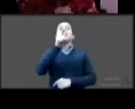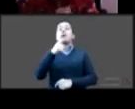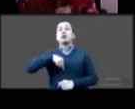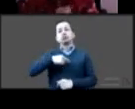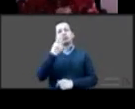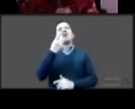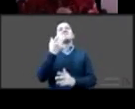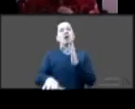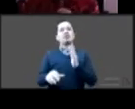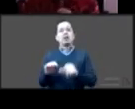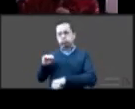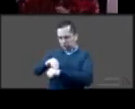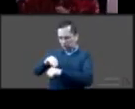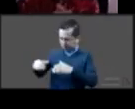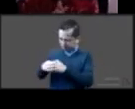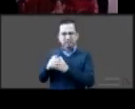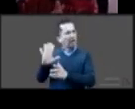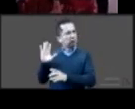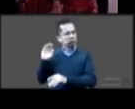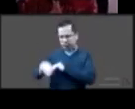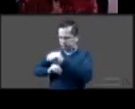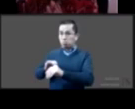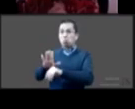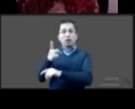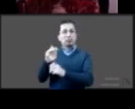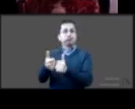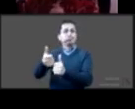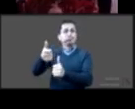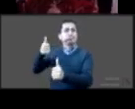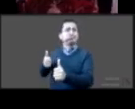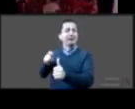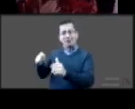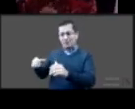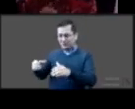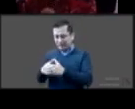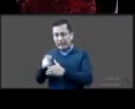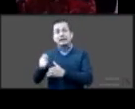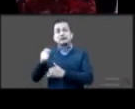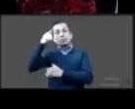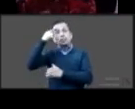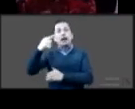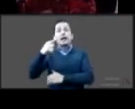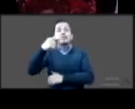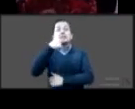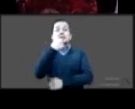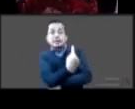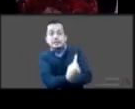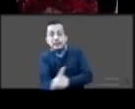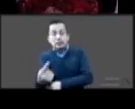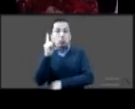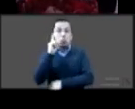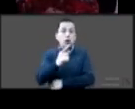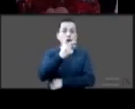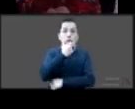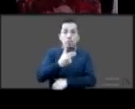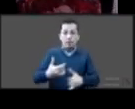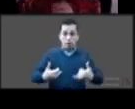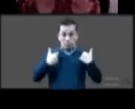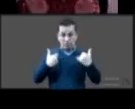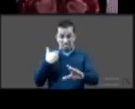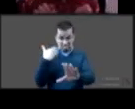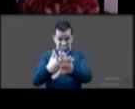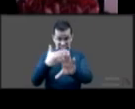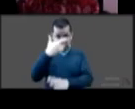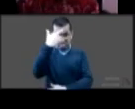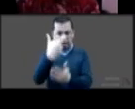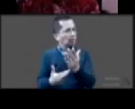Especializada en Investigación de Delitos Cometidos contra Niños, Niñas y Adolescentes. Y